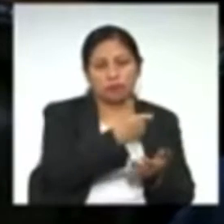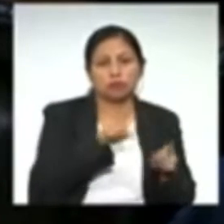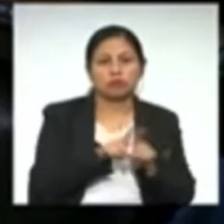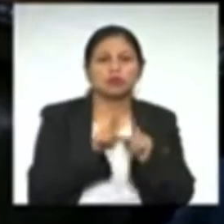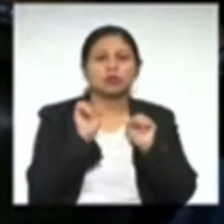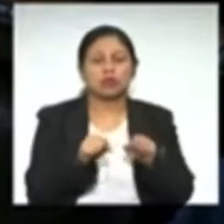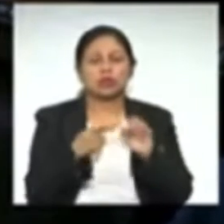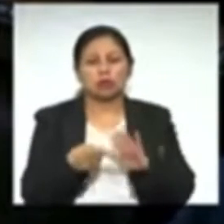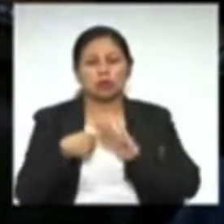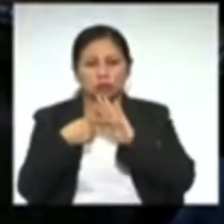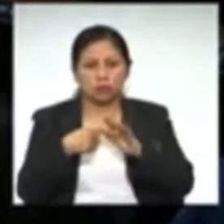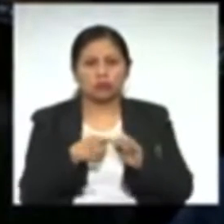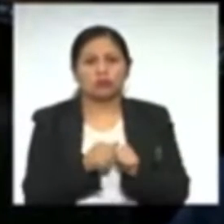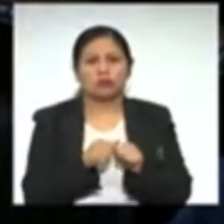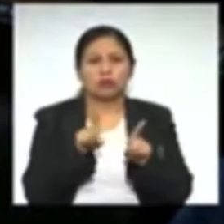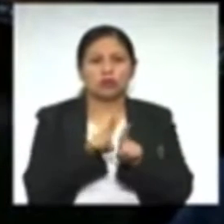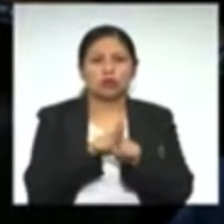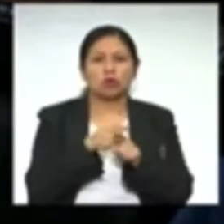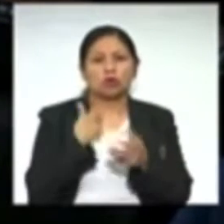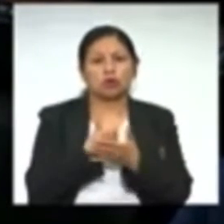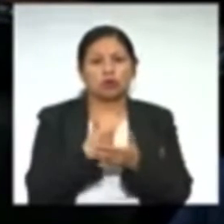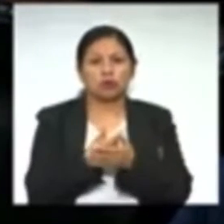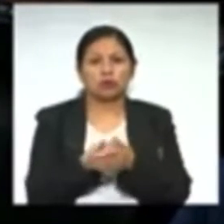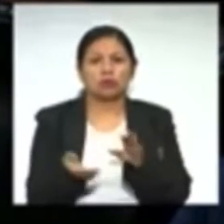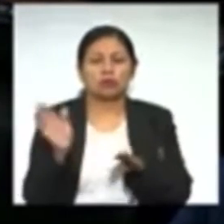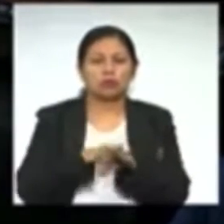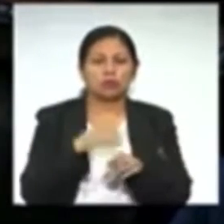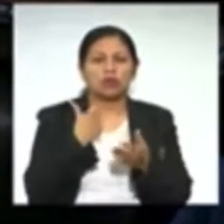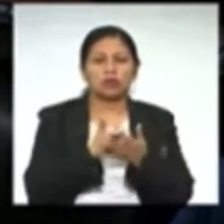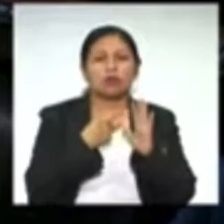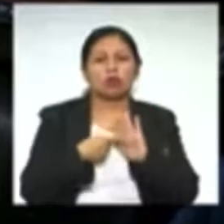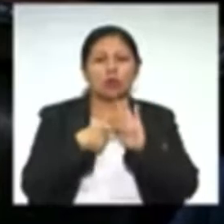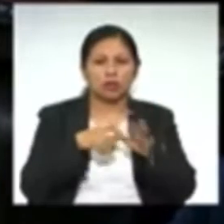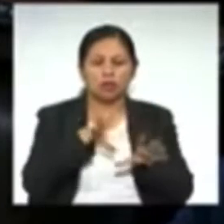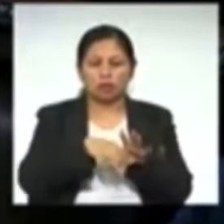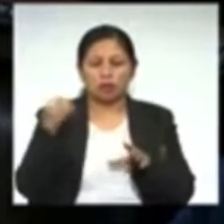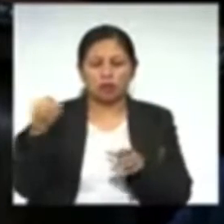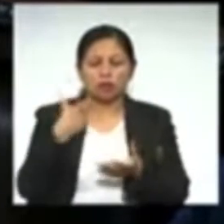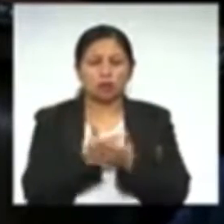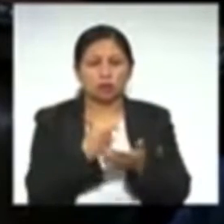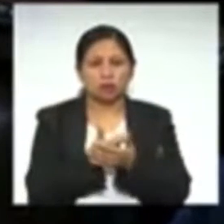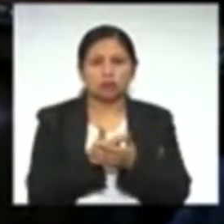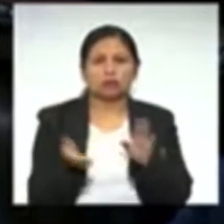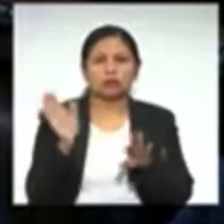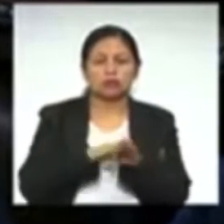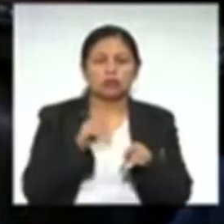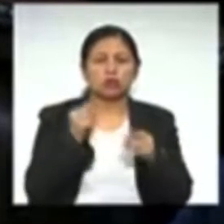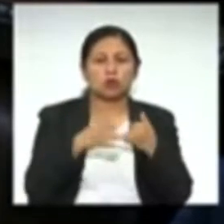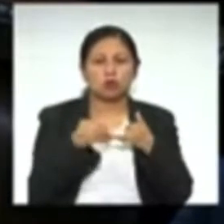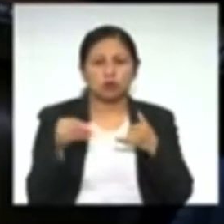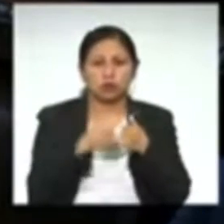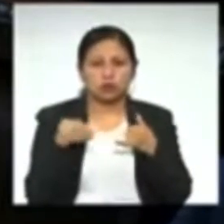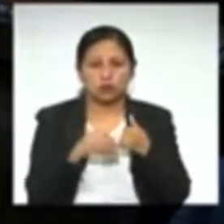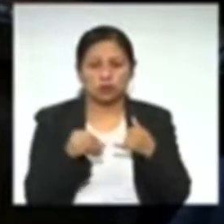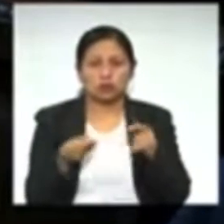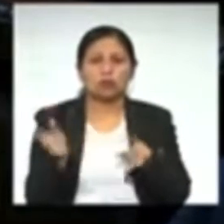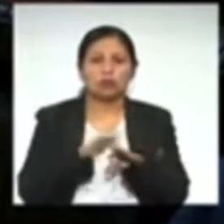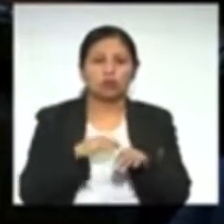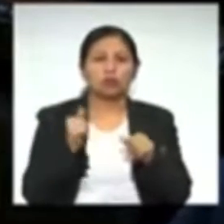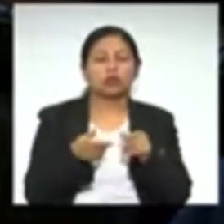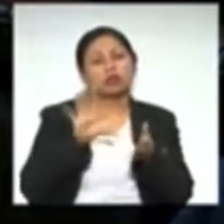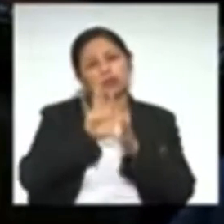Lo que están proponiendo es un subsidio. Están proponiendo sacar dinero de los impuestos